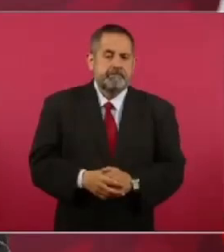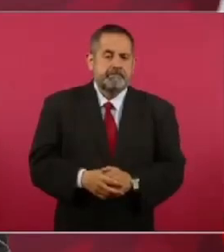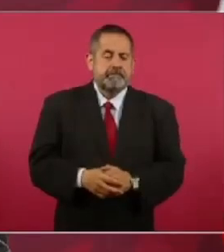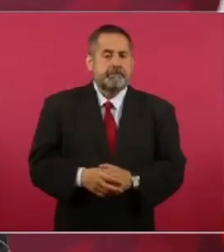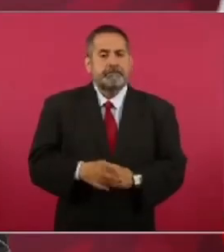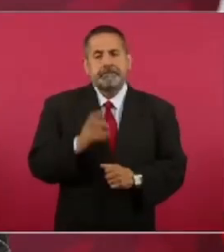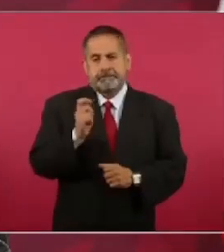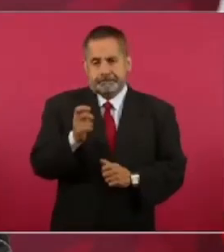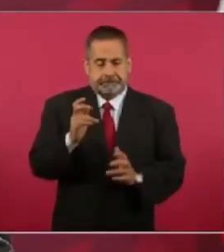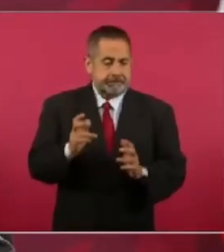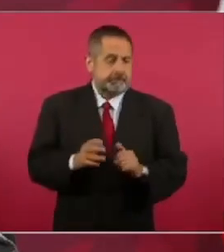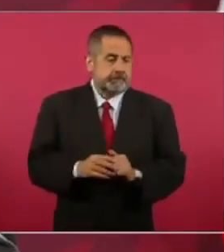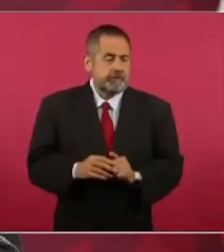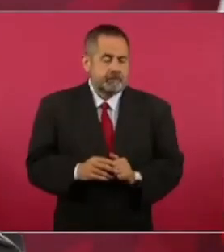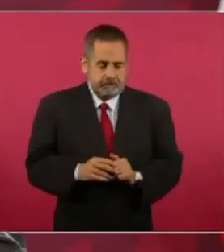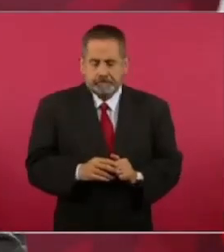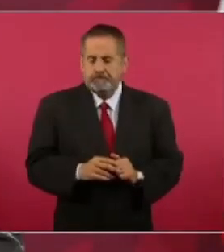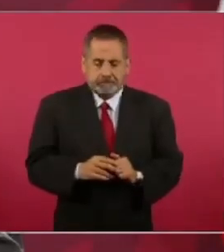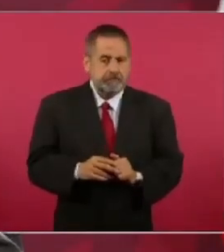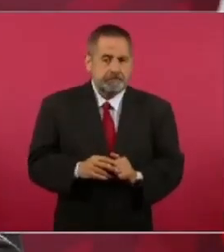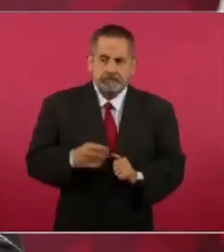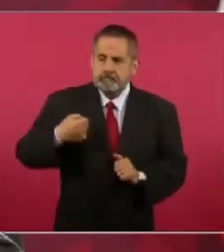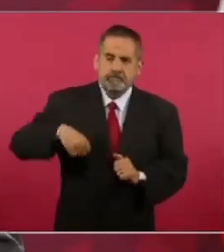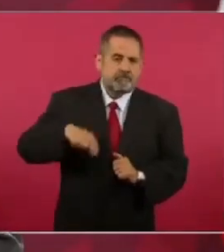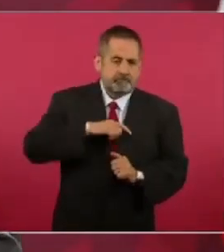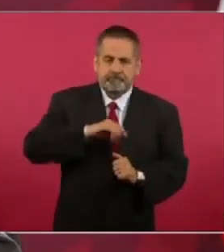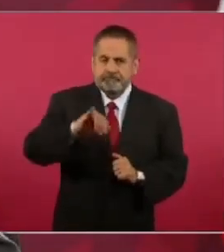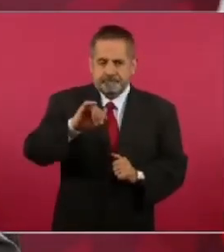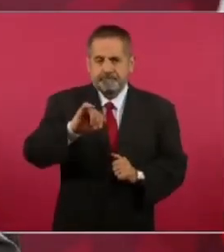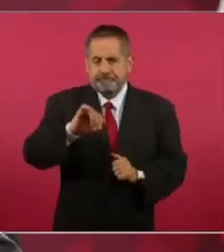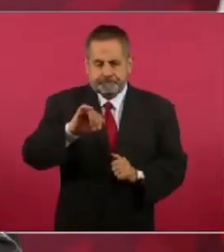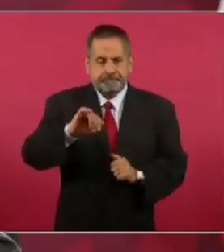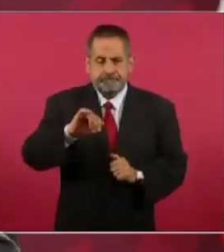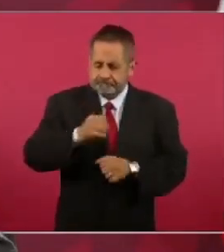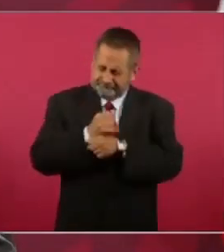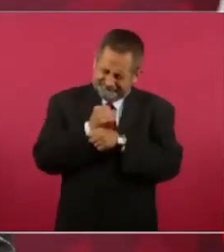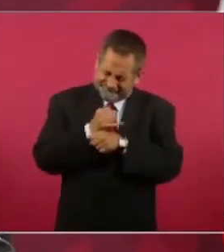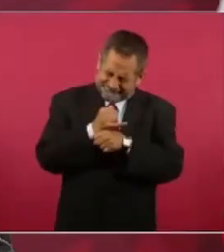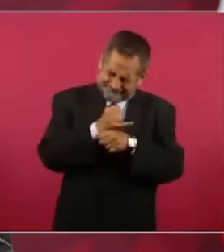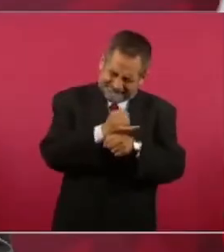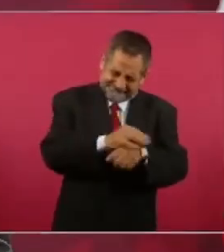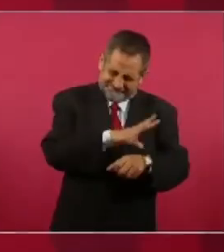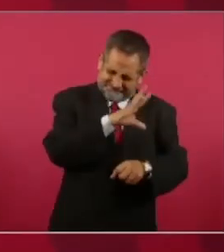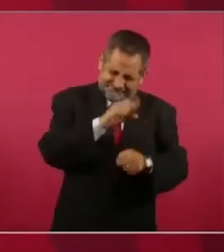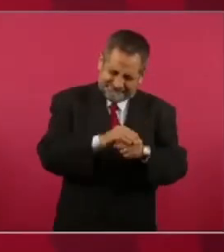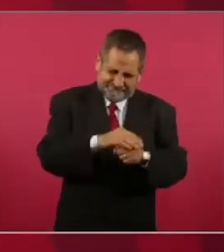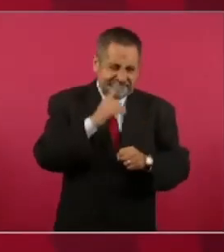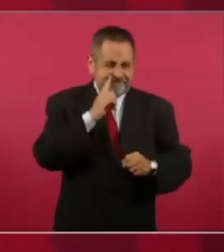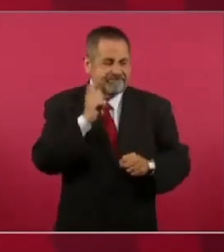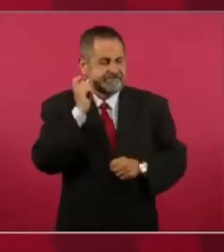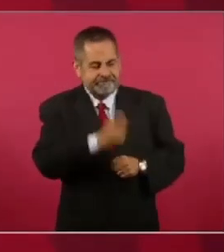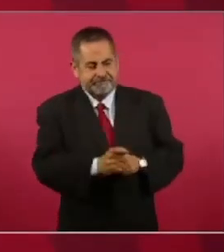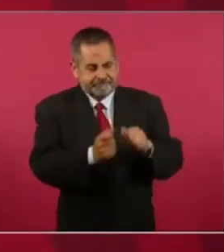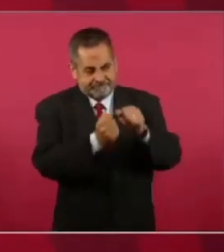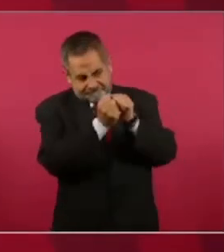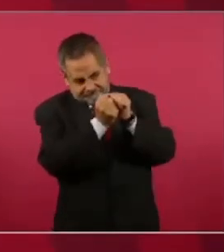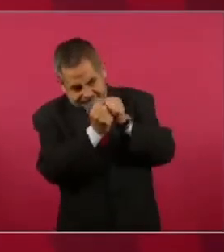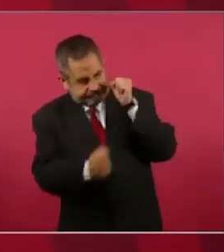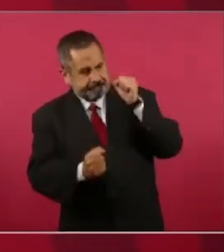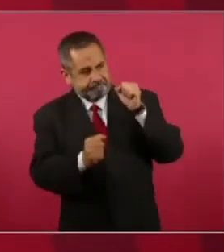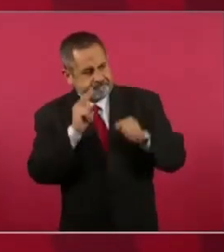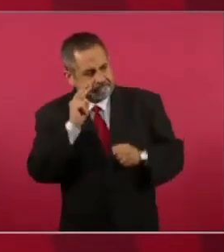Entonces, sí vamos a ir al fondo, que se conozca toda la